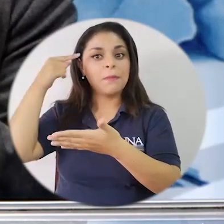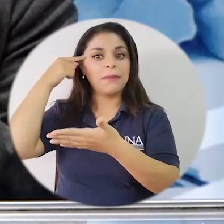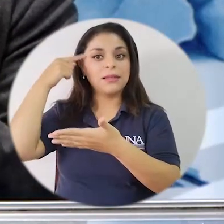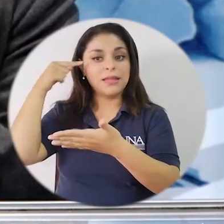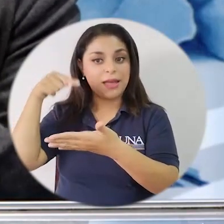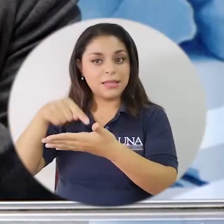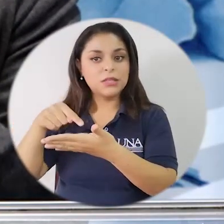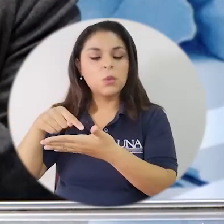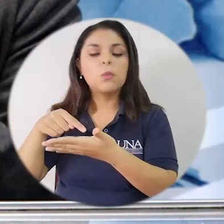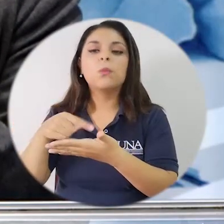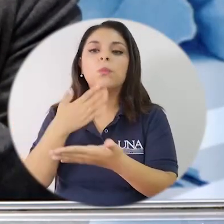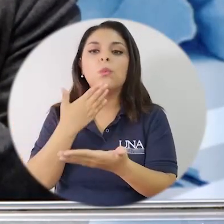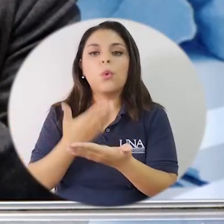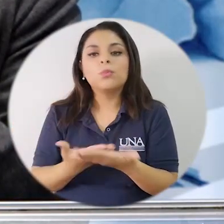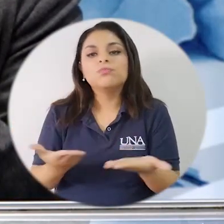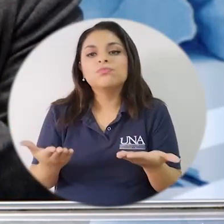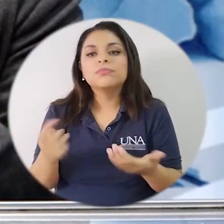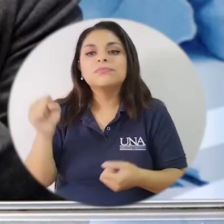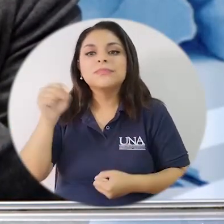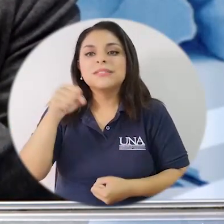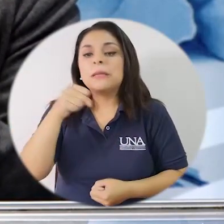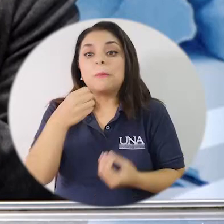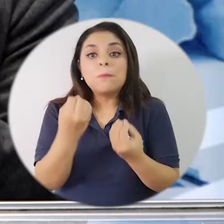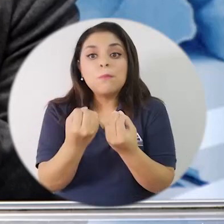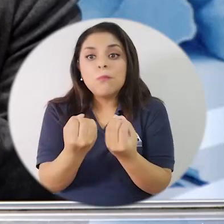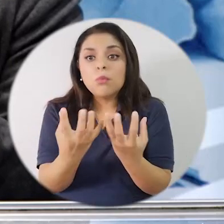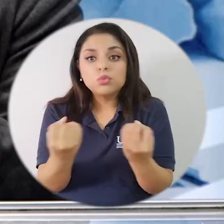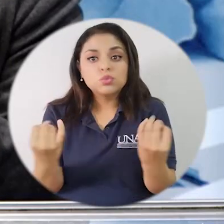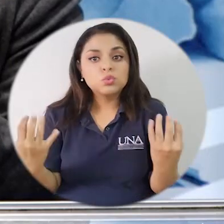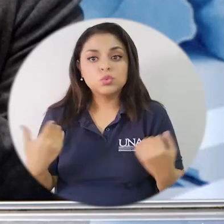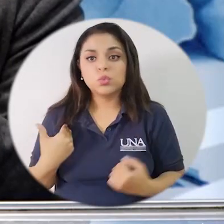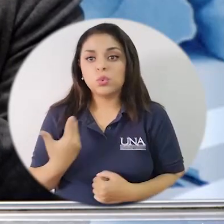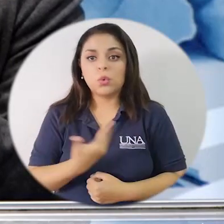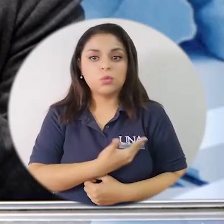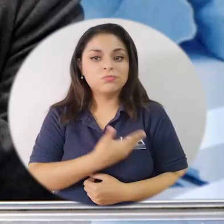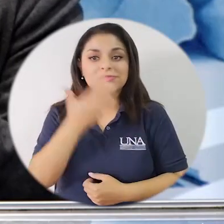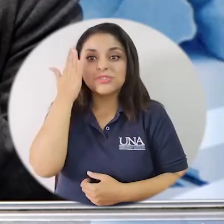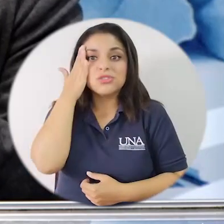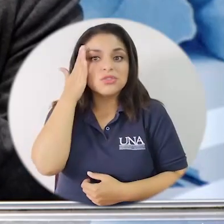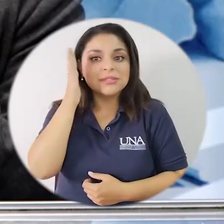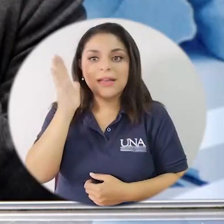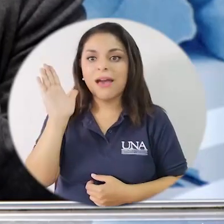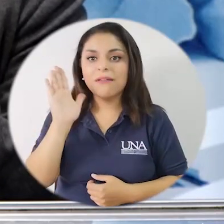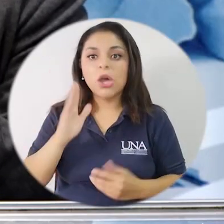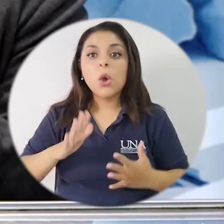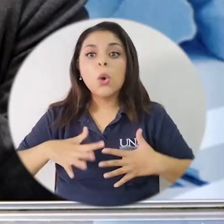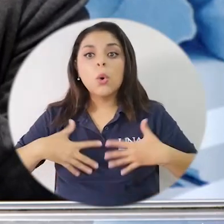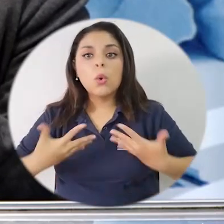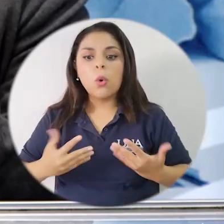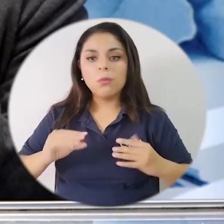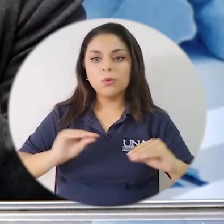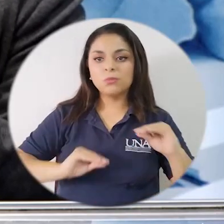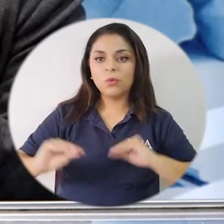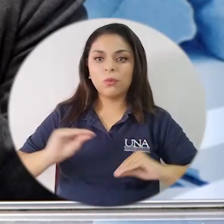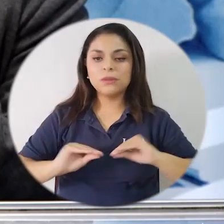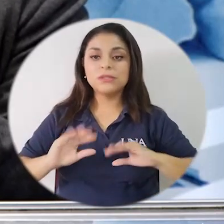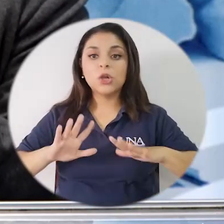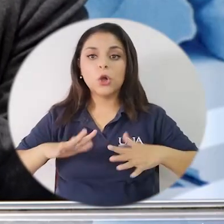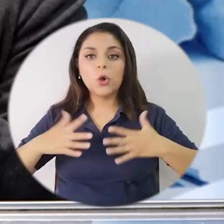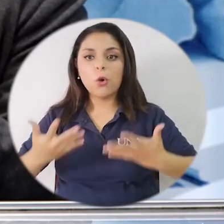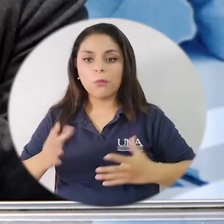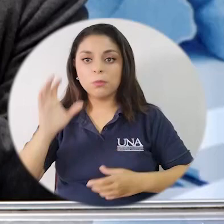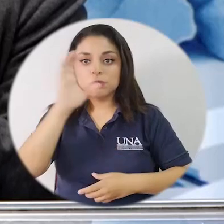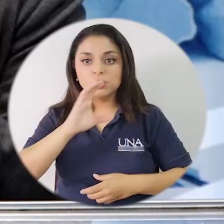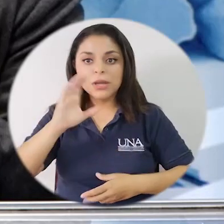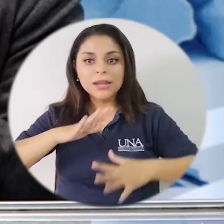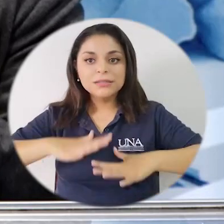impresión. Bueno, no sabemos, muchos de nosotros en la sociedad no sabemos cómo movernos, ni cómo buscar los espacios, ni